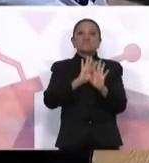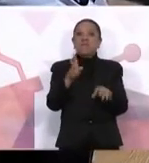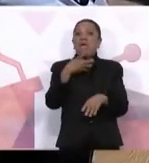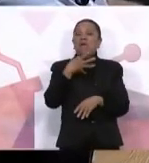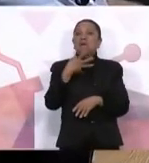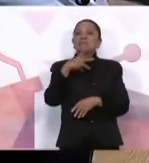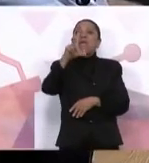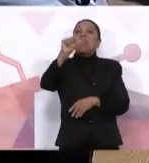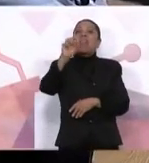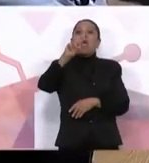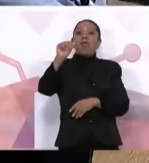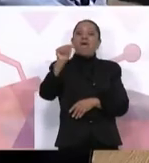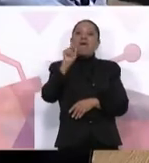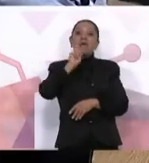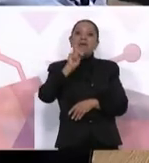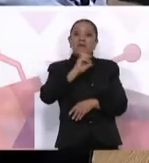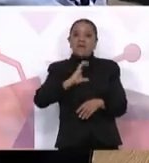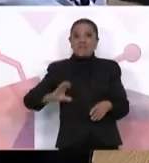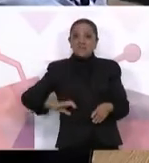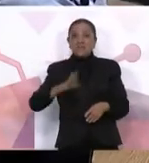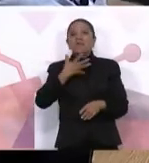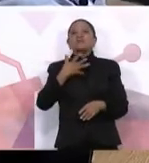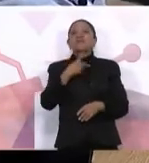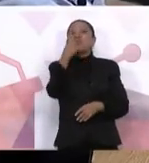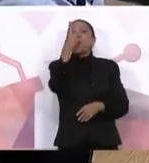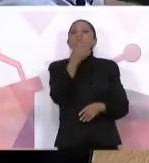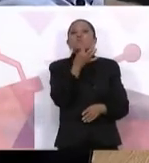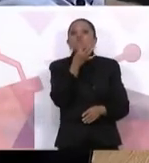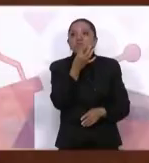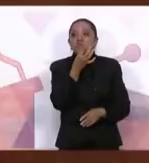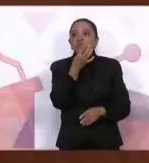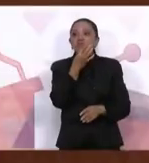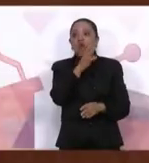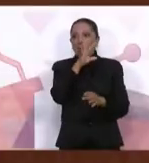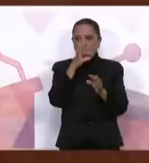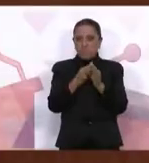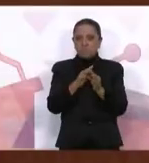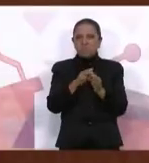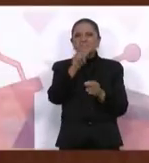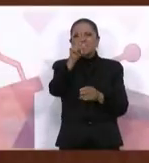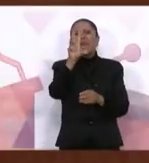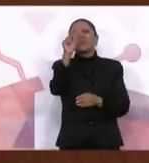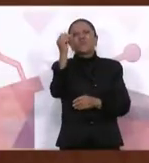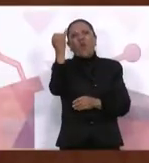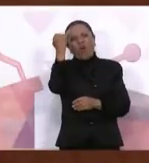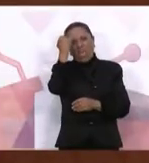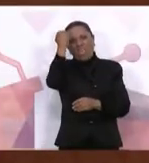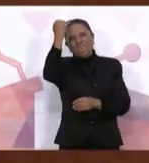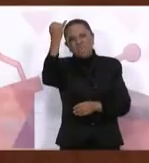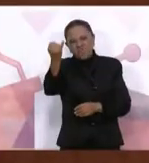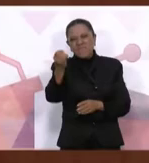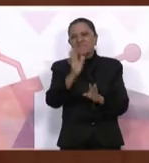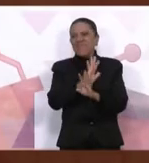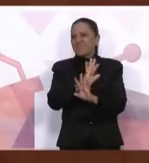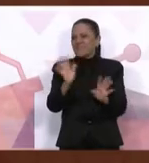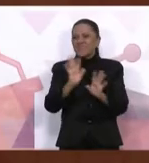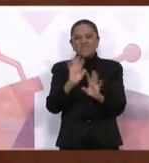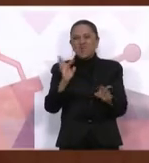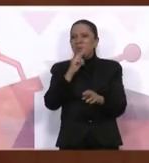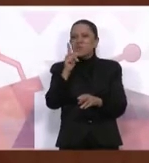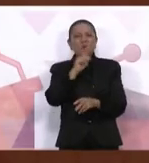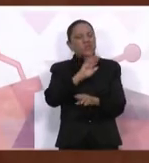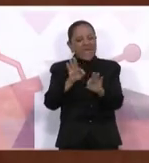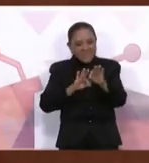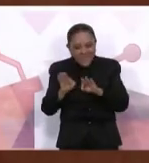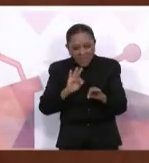creo que debemos dejar de estar inventando cosas y hay que poner a trabajar lo que tenemos ya hay que reforzar en las instituciones de